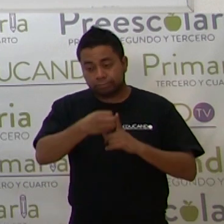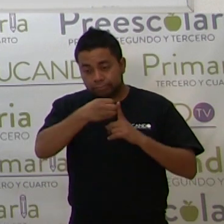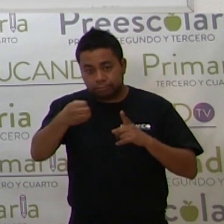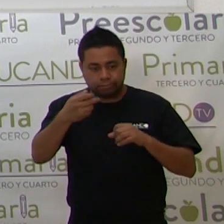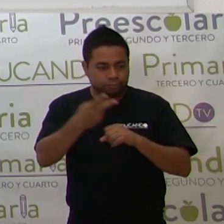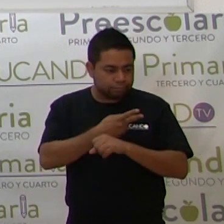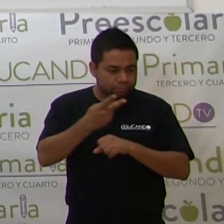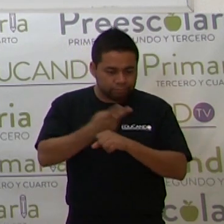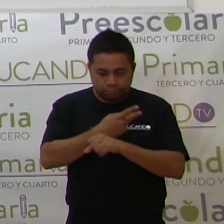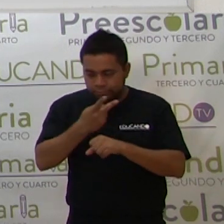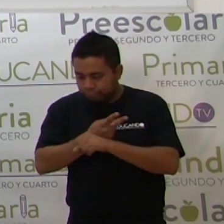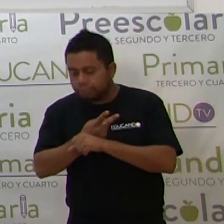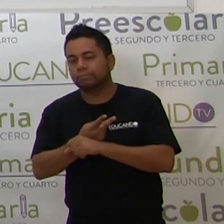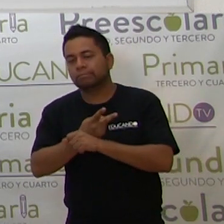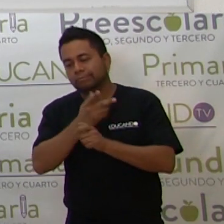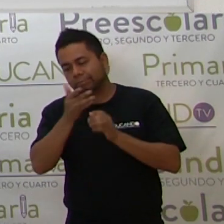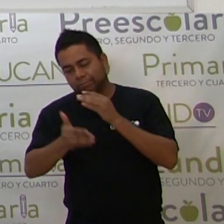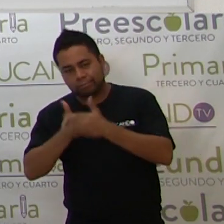ocurrieron,